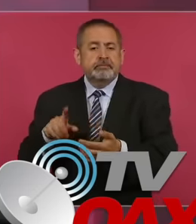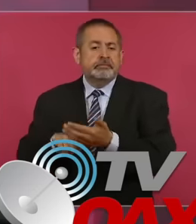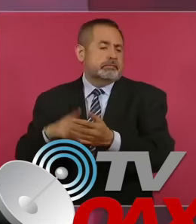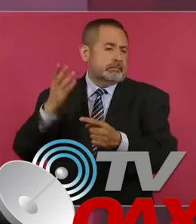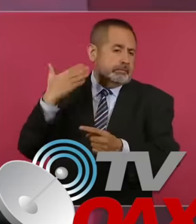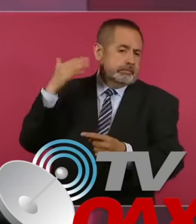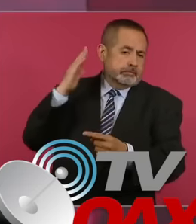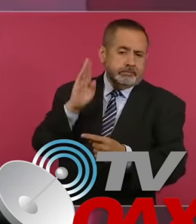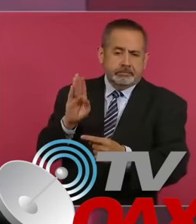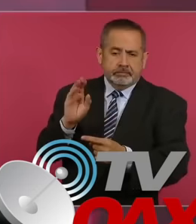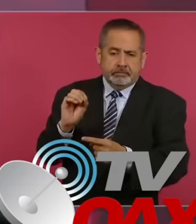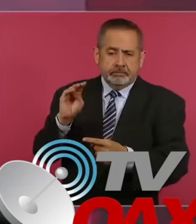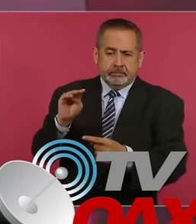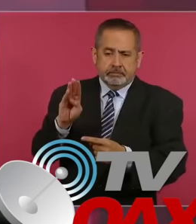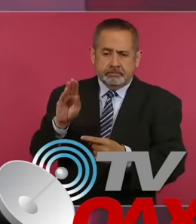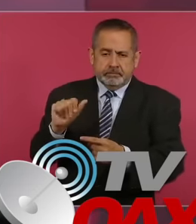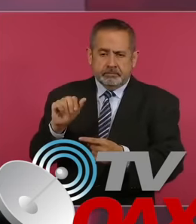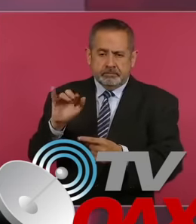Bombardier.